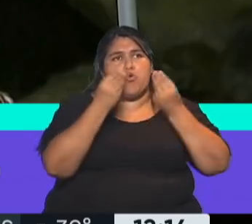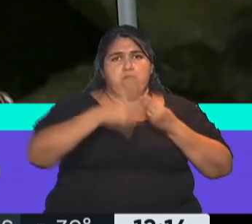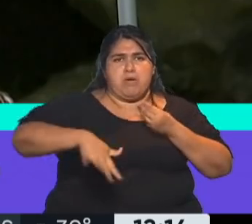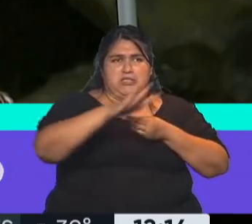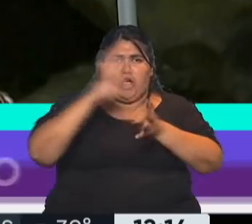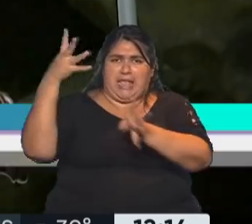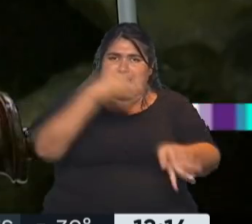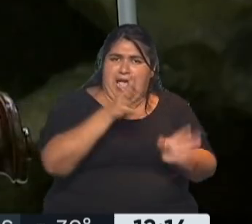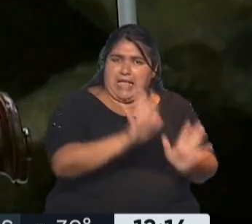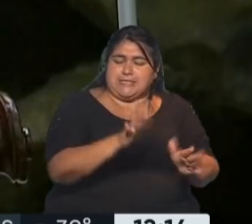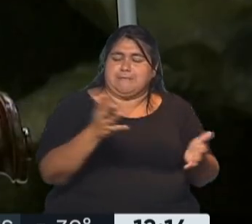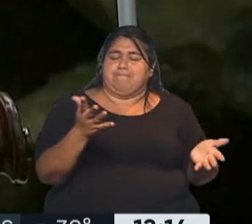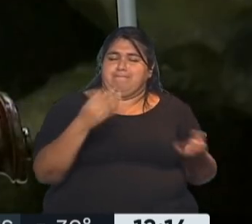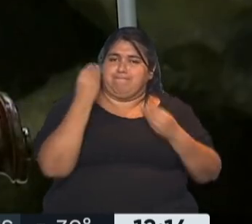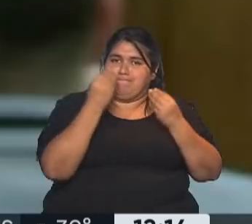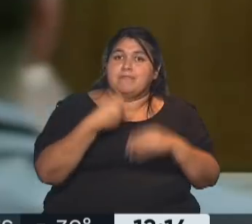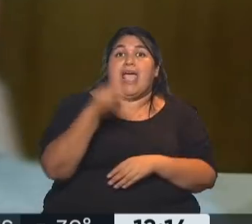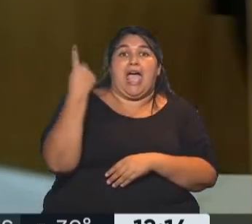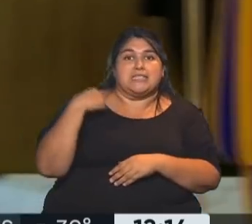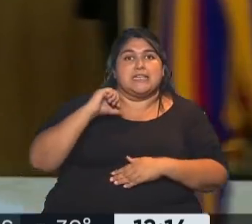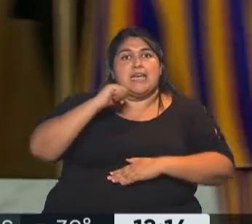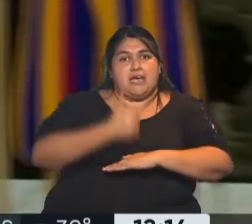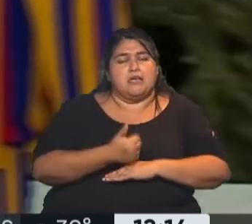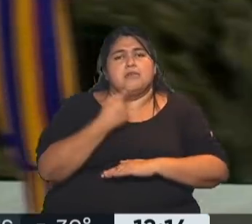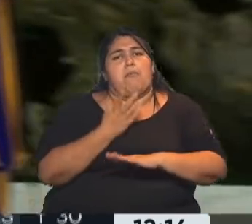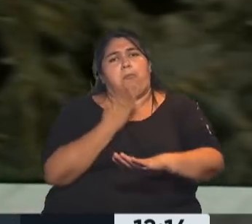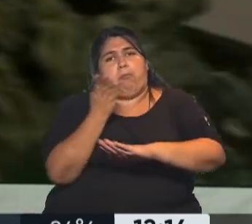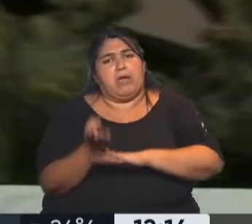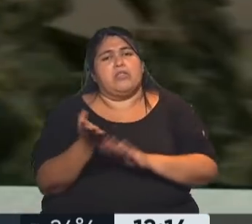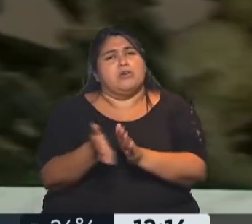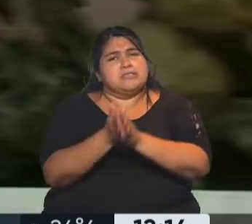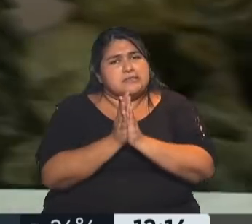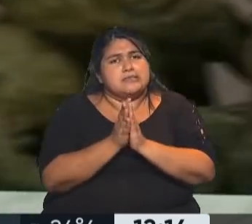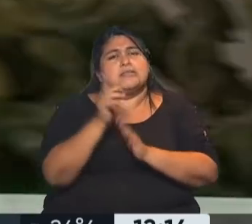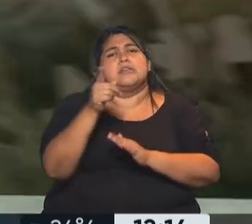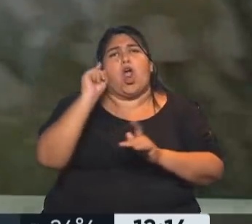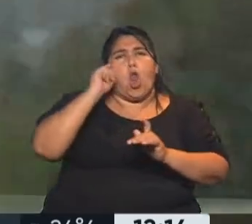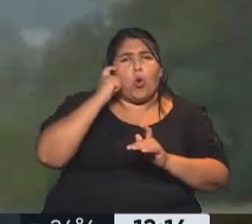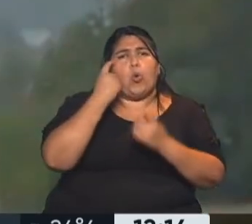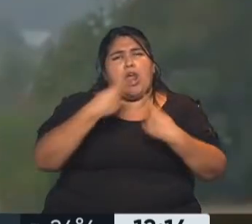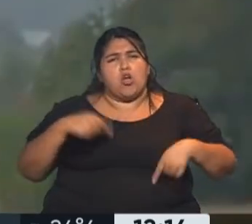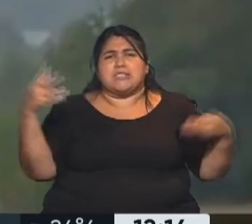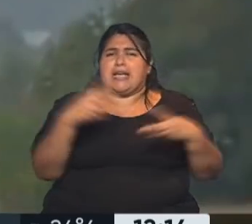Ucrania. Ayer, el sumo pontífice había pedido evitar la locura de la guerra.